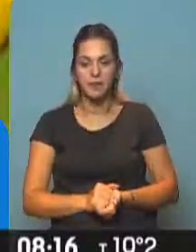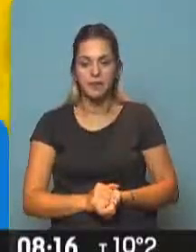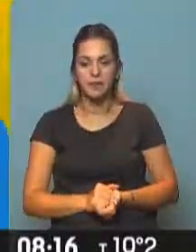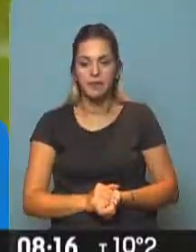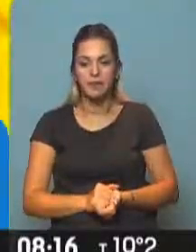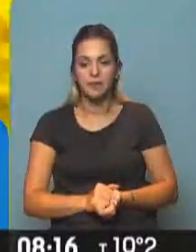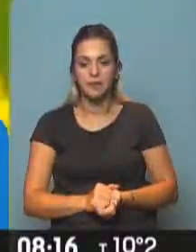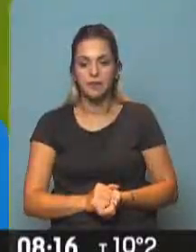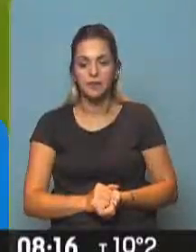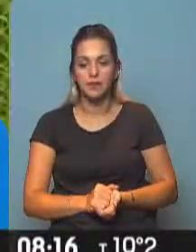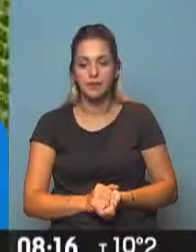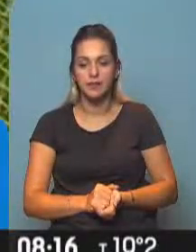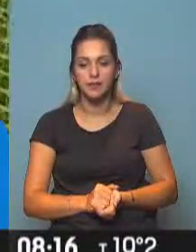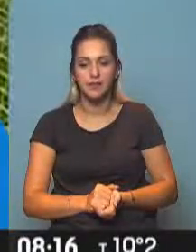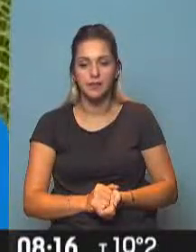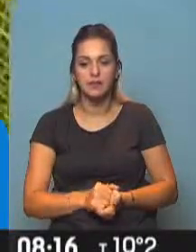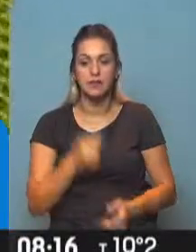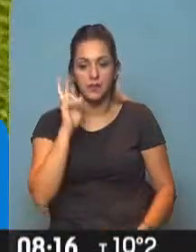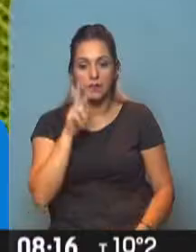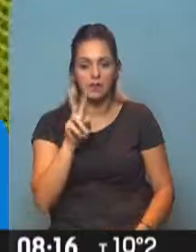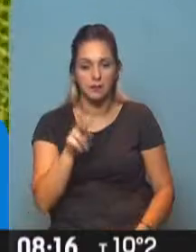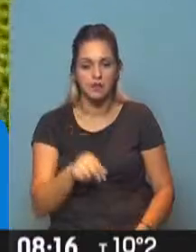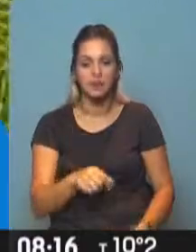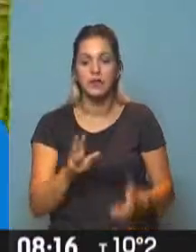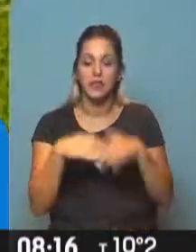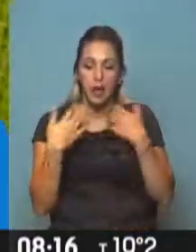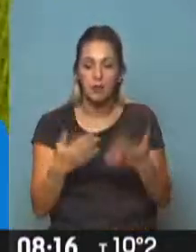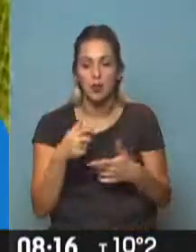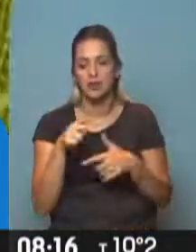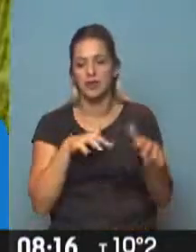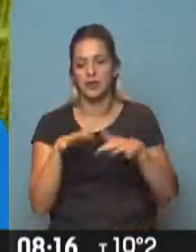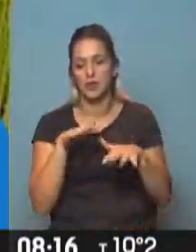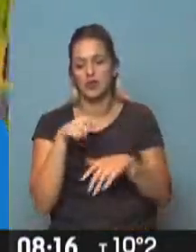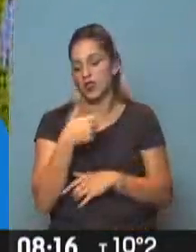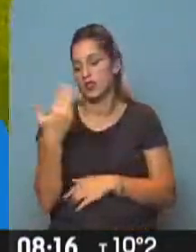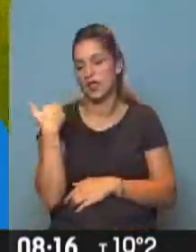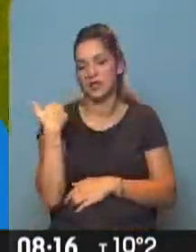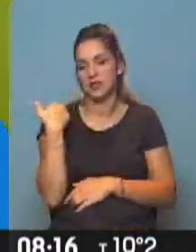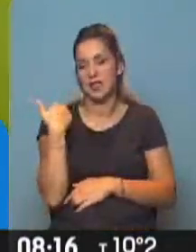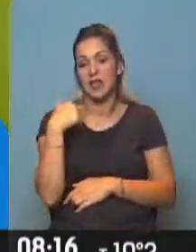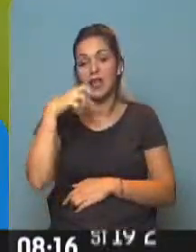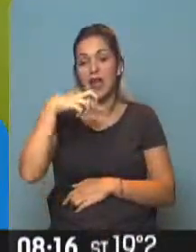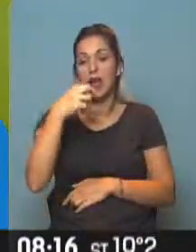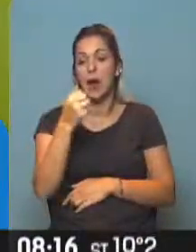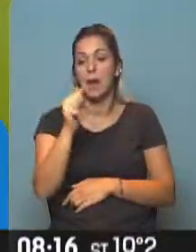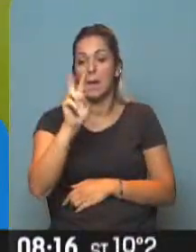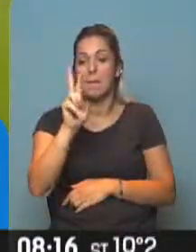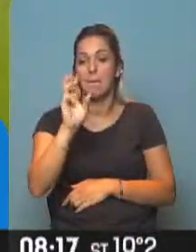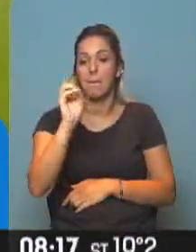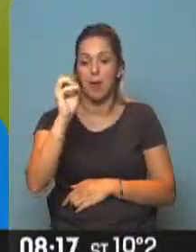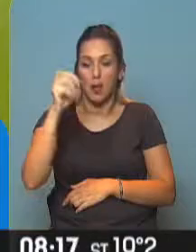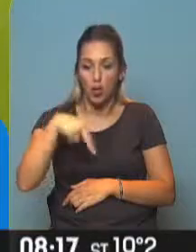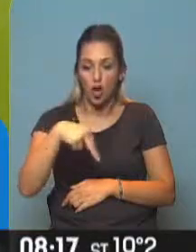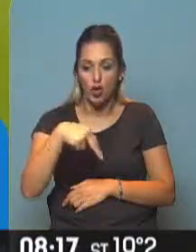para discutirle el campeonato a Boca Juniors. Pero aprovechó de esa situación y ayer, con un Pavón otra vez